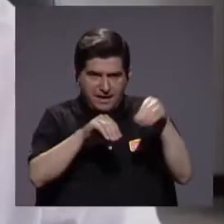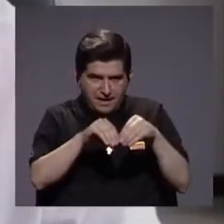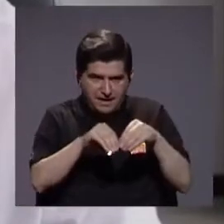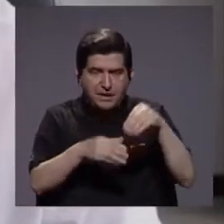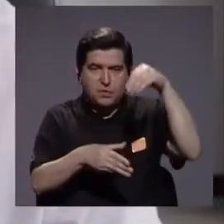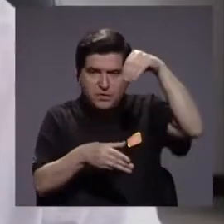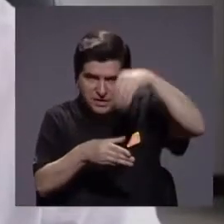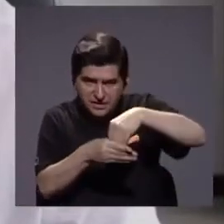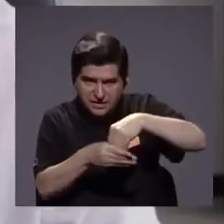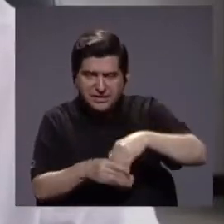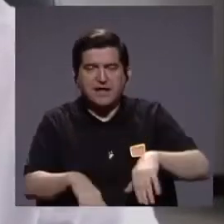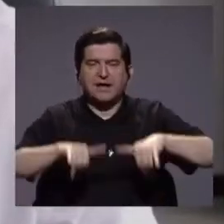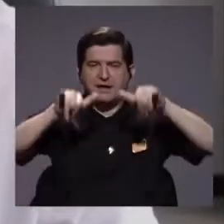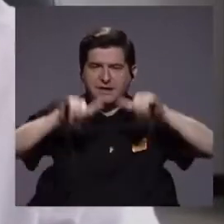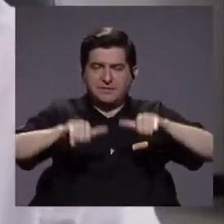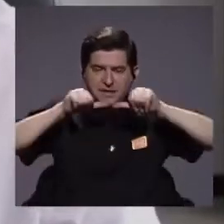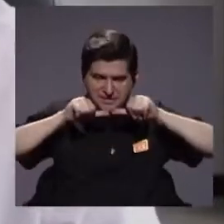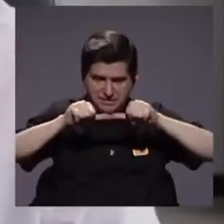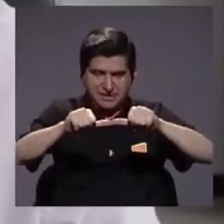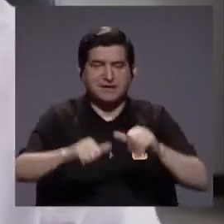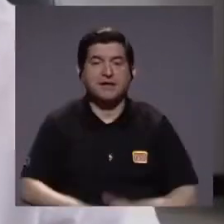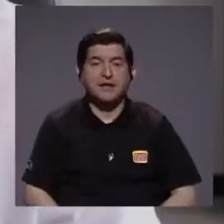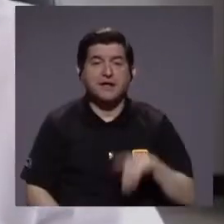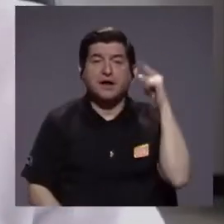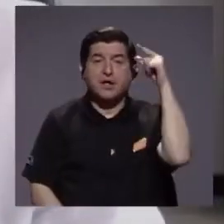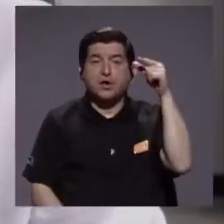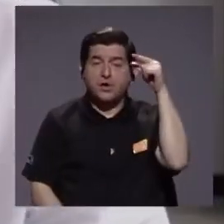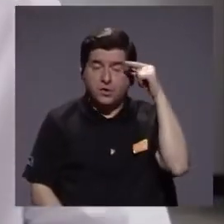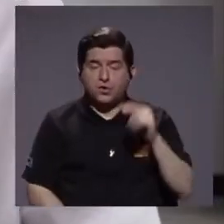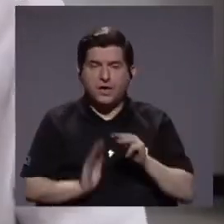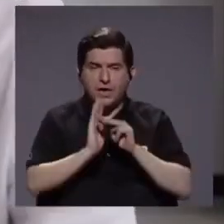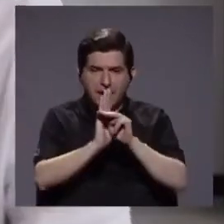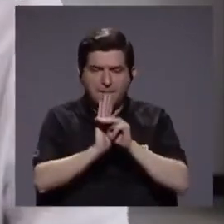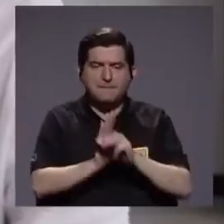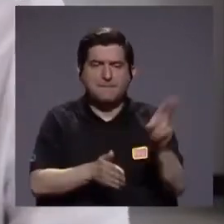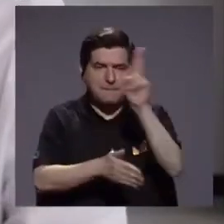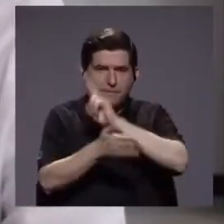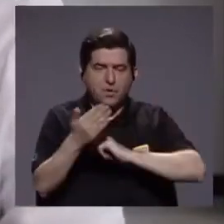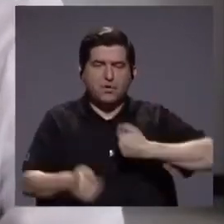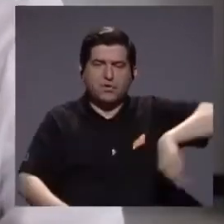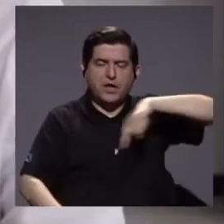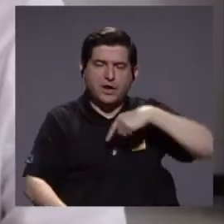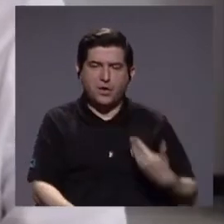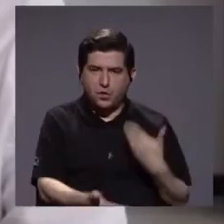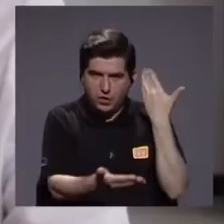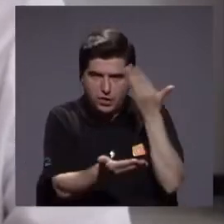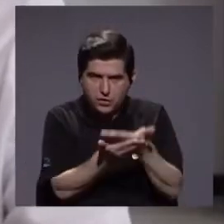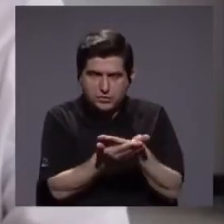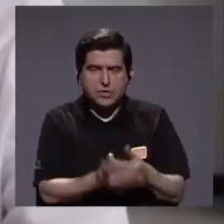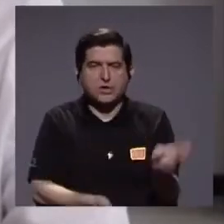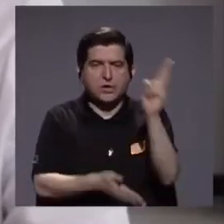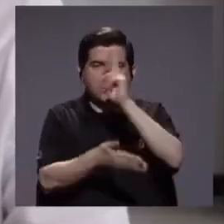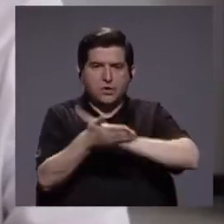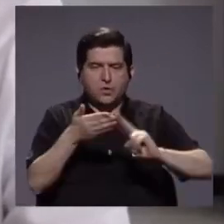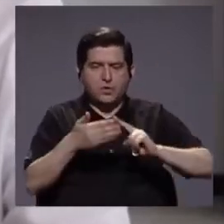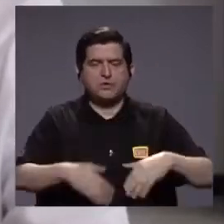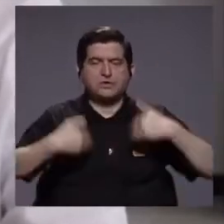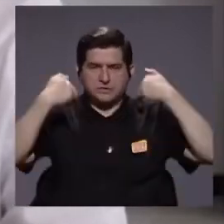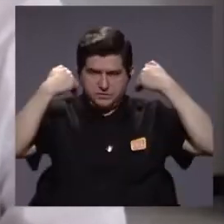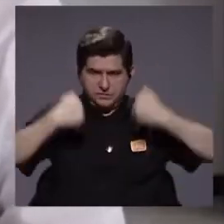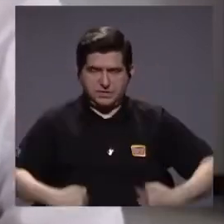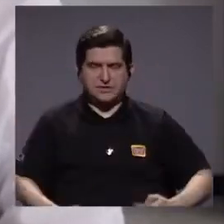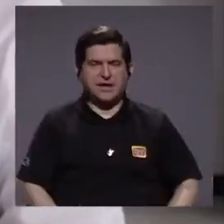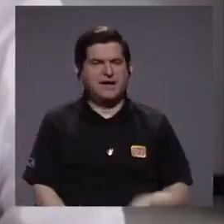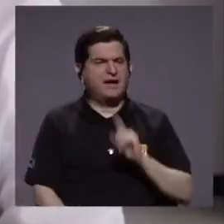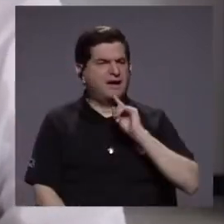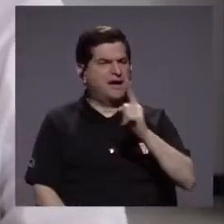sostenible. Esa es una lógica en el modelo de universidad que estamos promoviendo, una universidad humanista. Y cuando